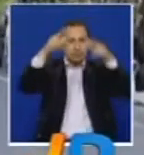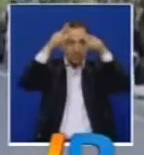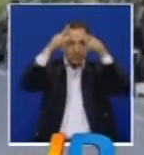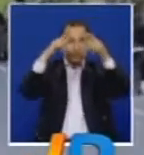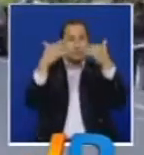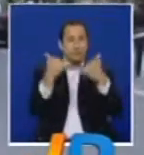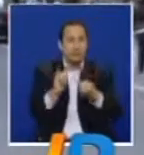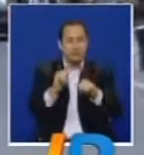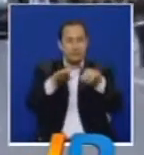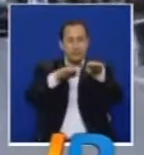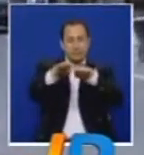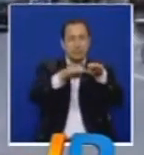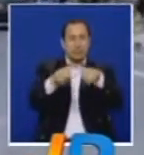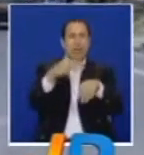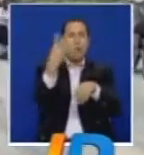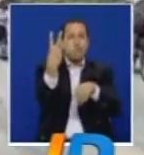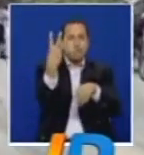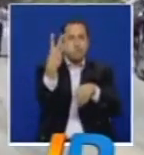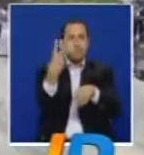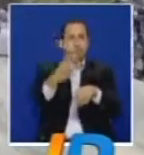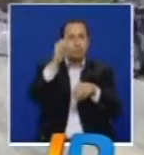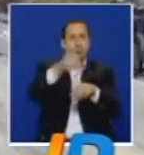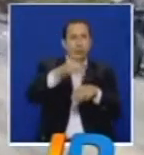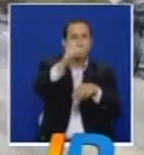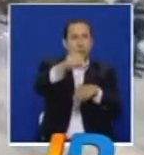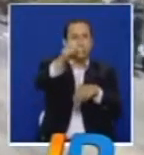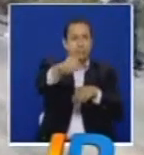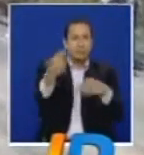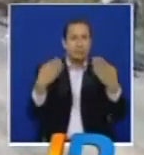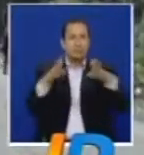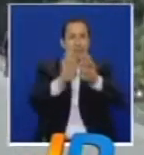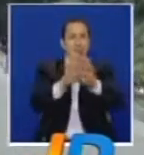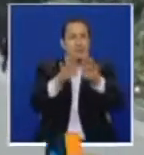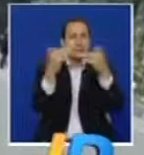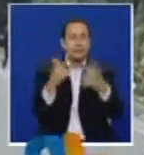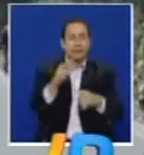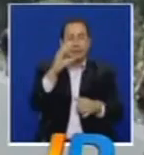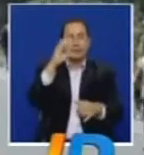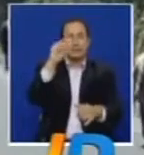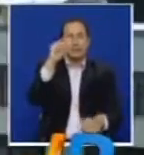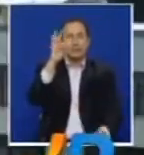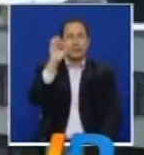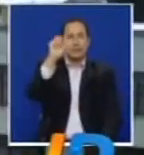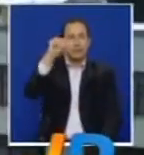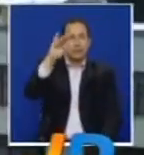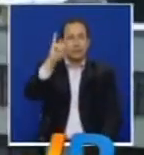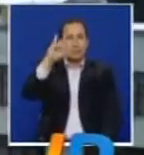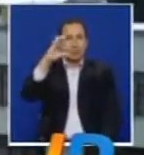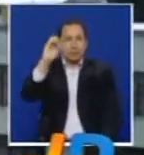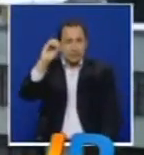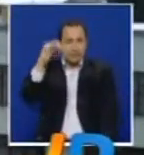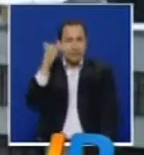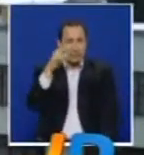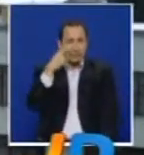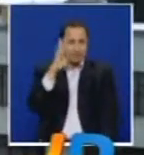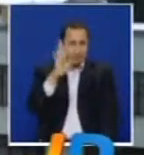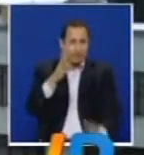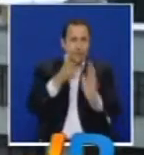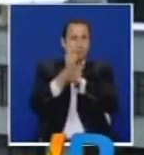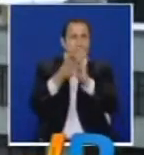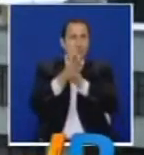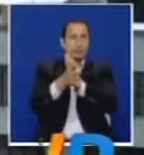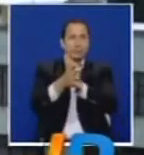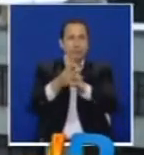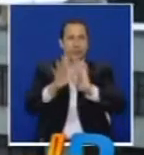existen por lo menos 3 bloqueos más por parte de campesinos en el municipio de Tangua y el corregimiento de Catambuco, en Nariño. En Pasto, Winston Viracachapaba, más